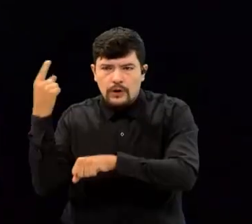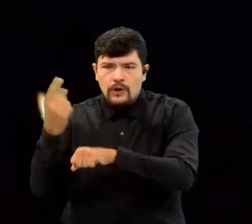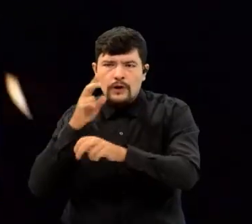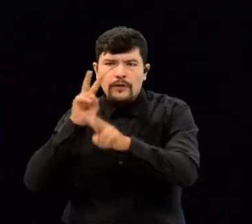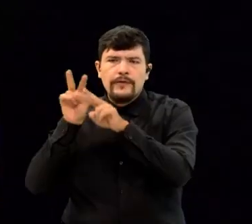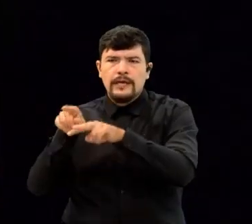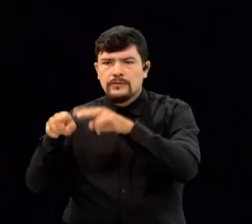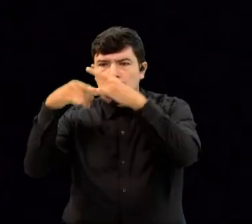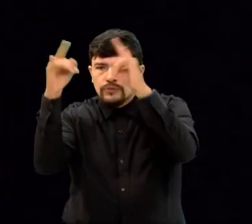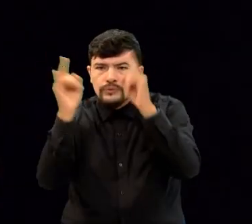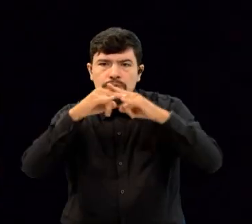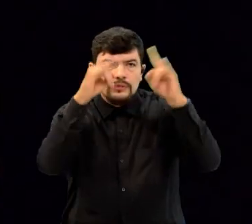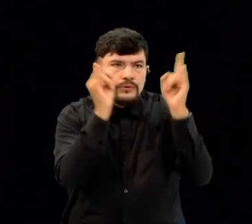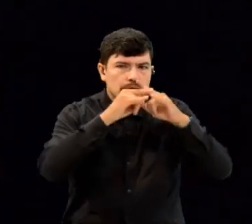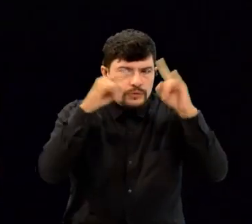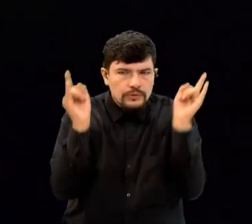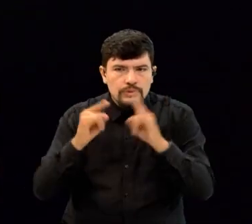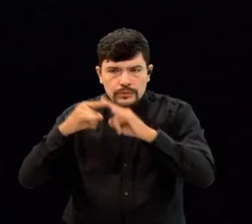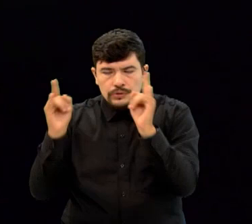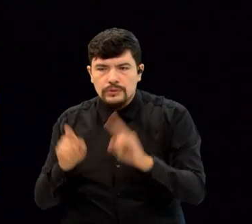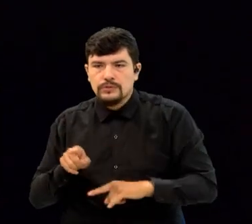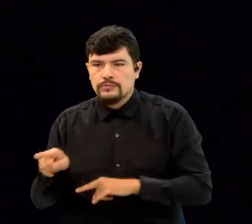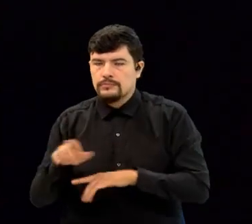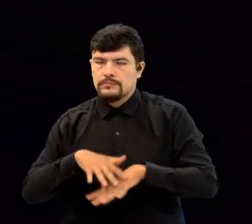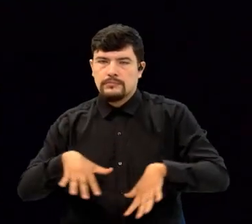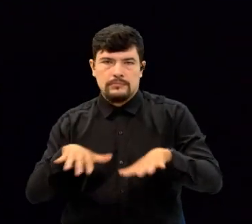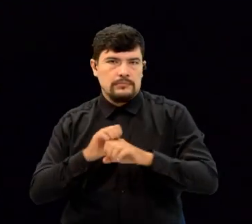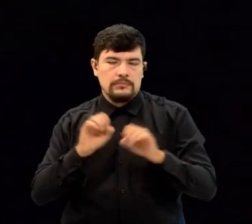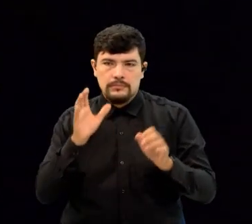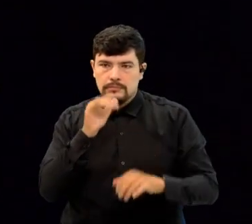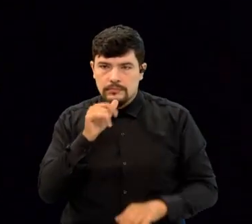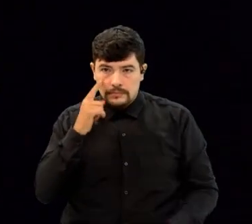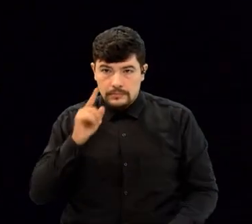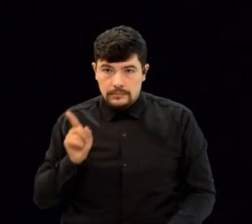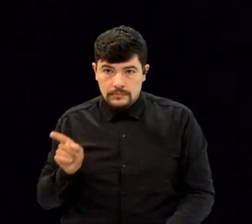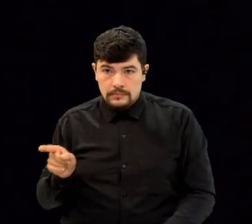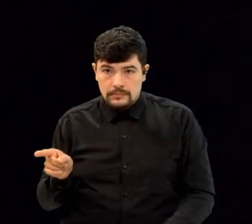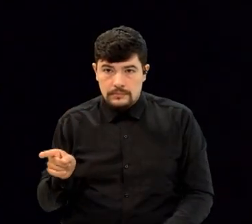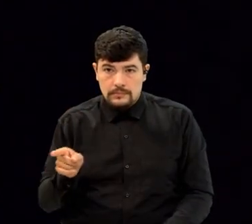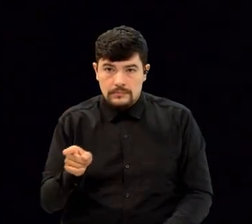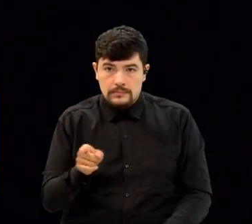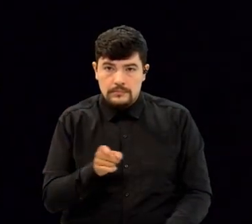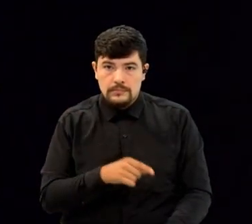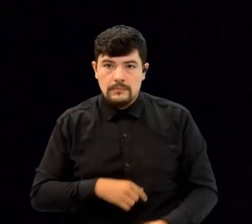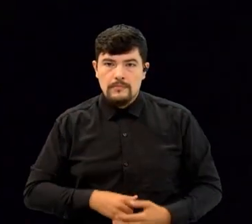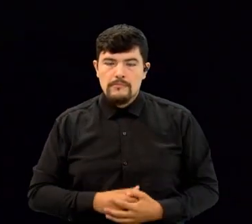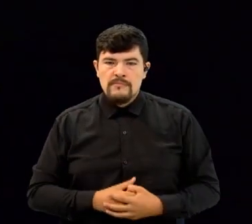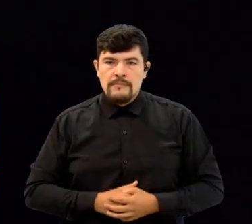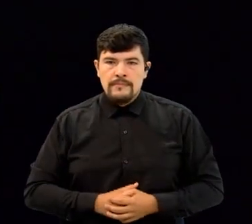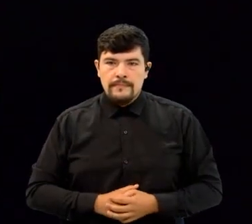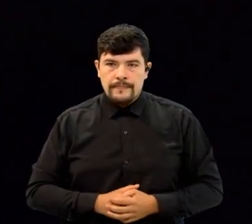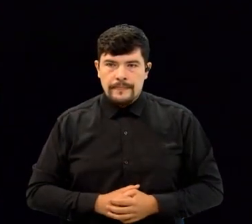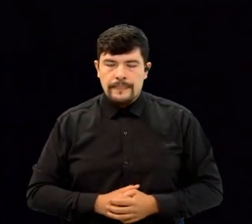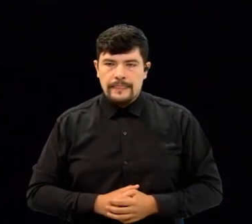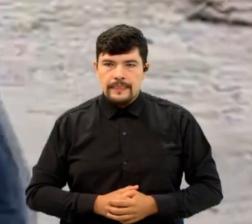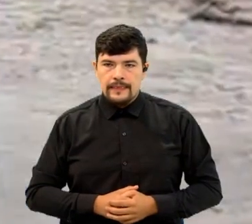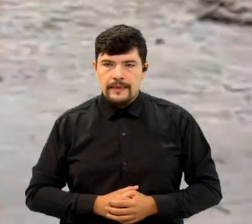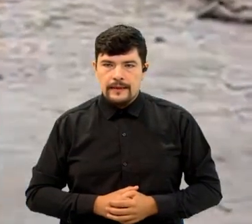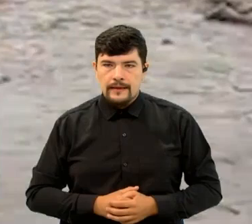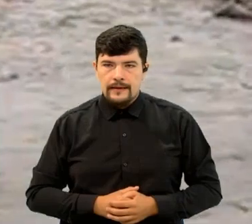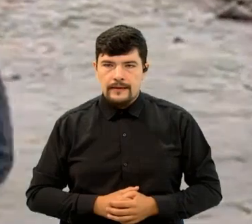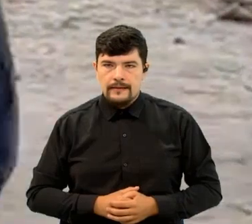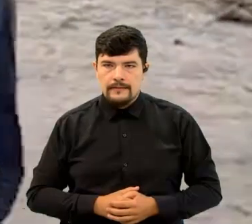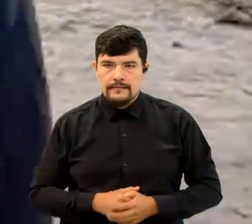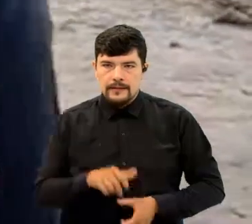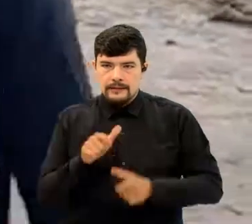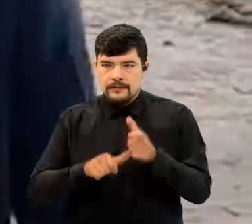cambuches. Es un barrio nuevo, que hay muchas personas y está constituido por varias etapas. Realmente han llegado personas y